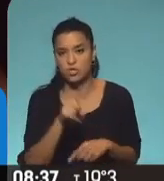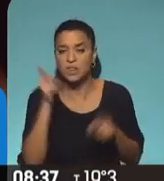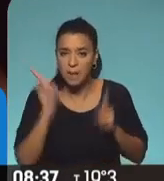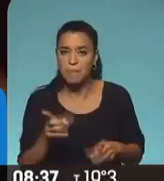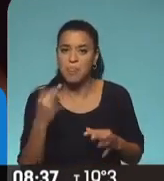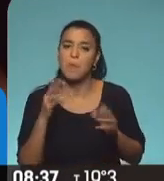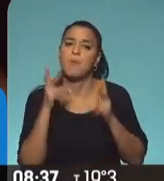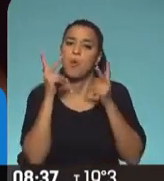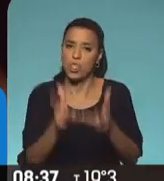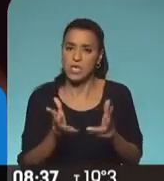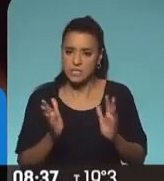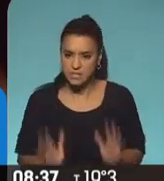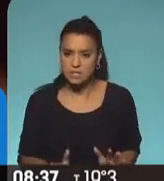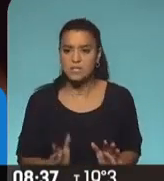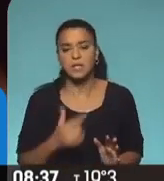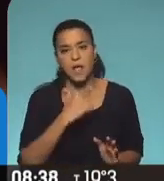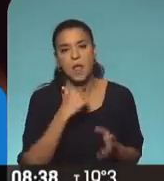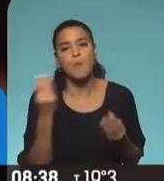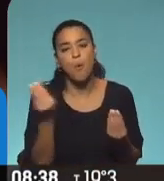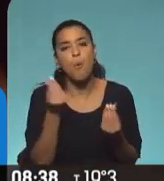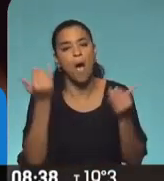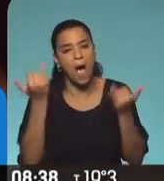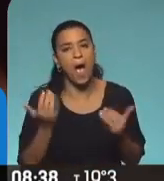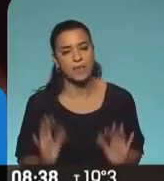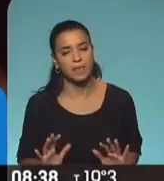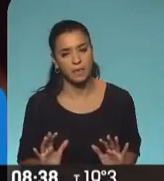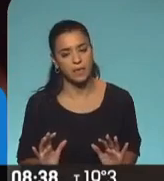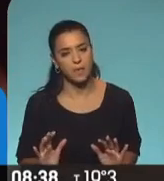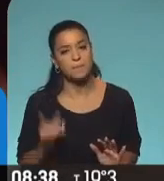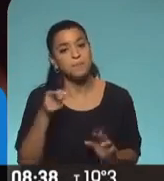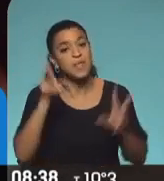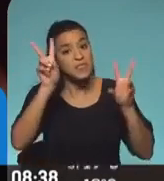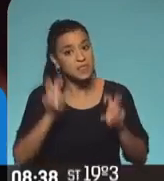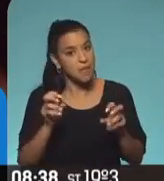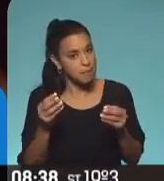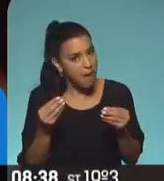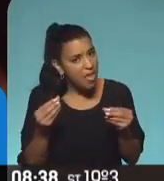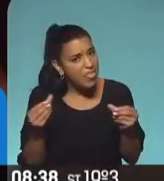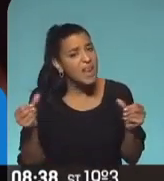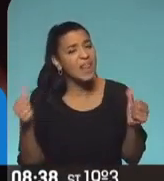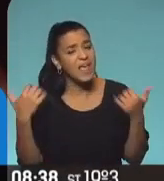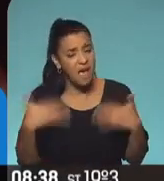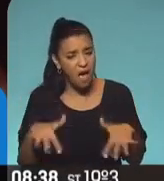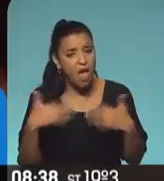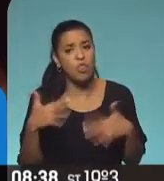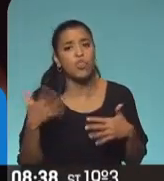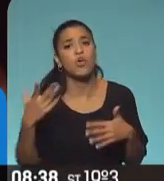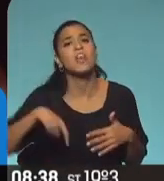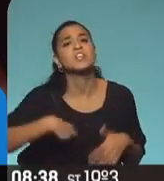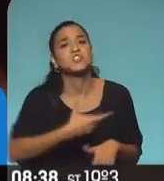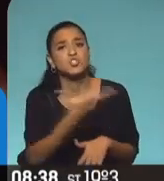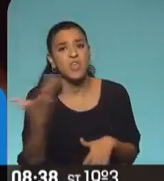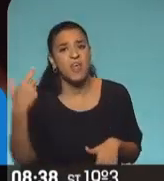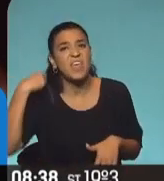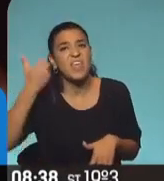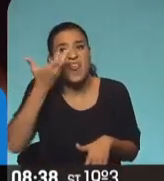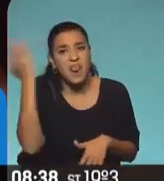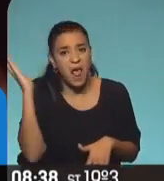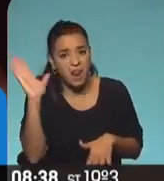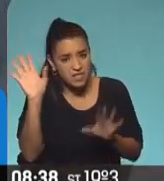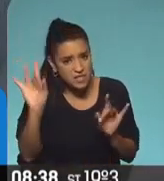que decir y que queremos poner en valor pero es un tema delicado es un tema delicado en la sociedad en su conjunto